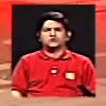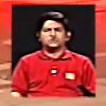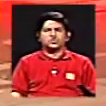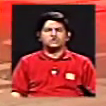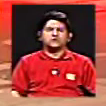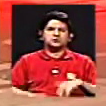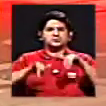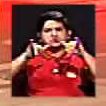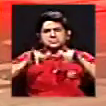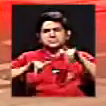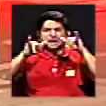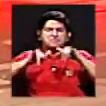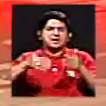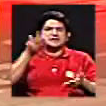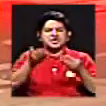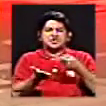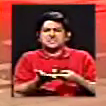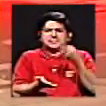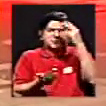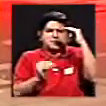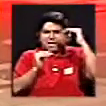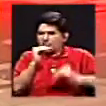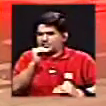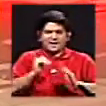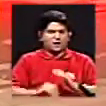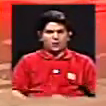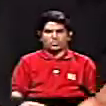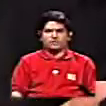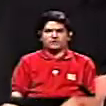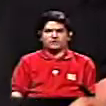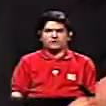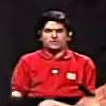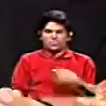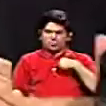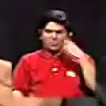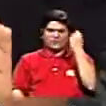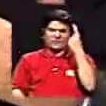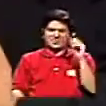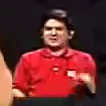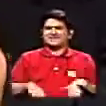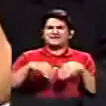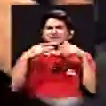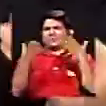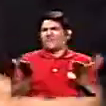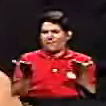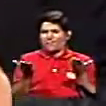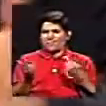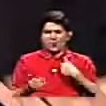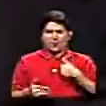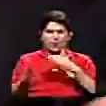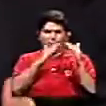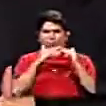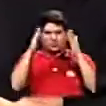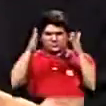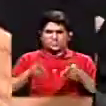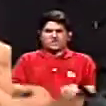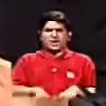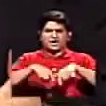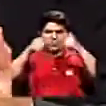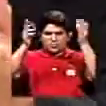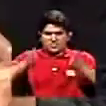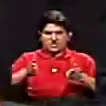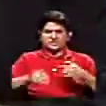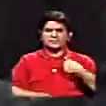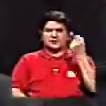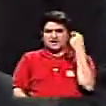estable en una suma mucho menor. ¿Cómo uno entiende, y solo como ciudadano, como periodista, cómo